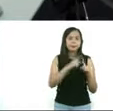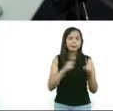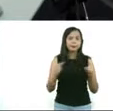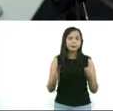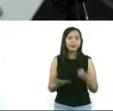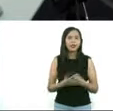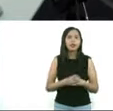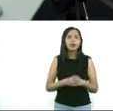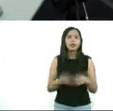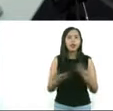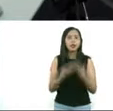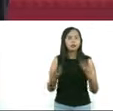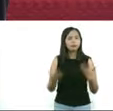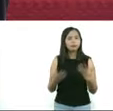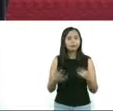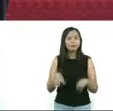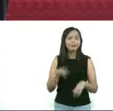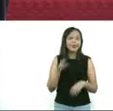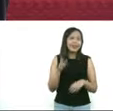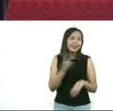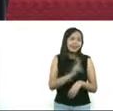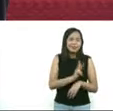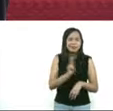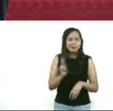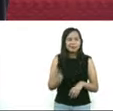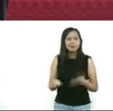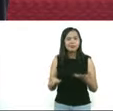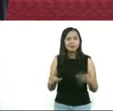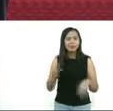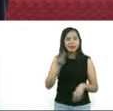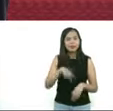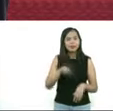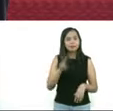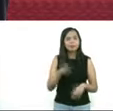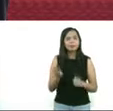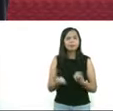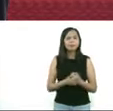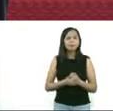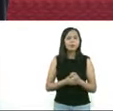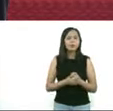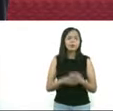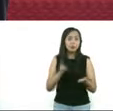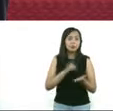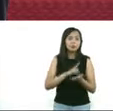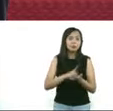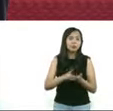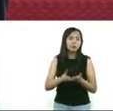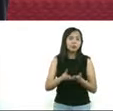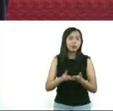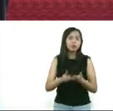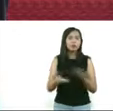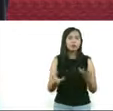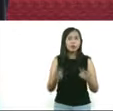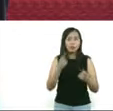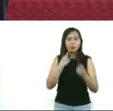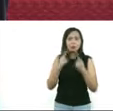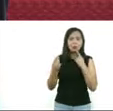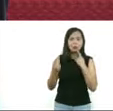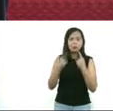un esquema parecido. Y si bien es cierto que se tiene derecho al diálogo y a